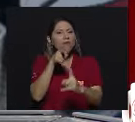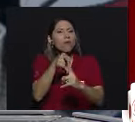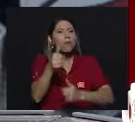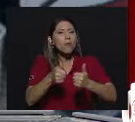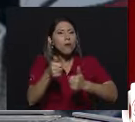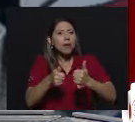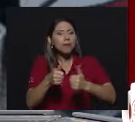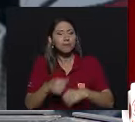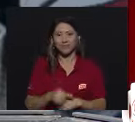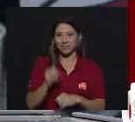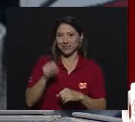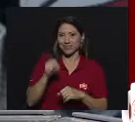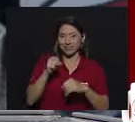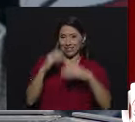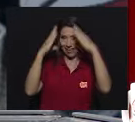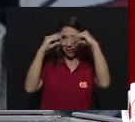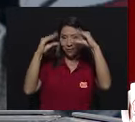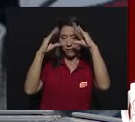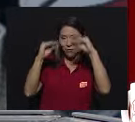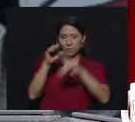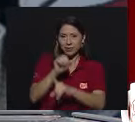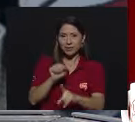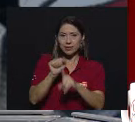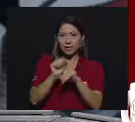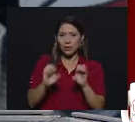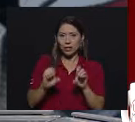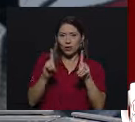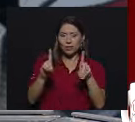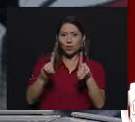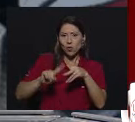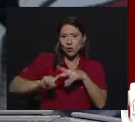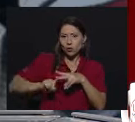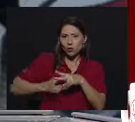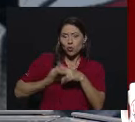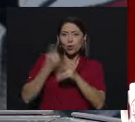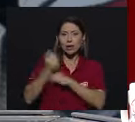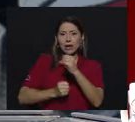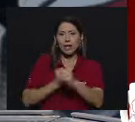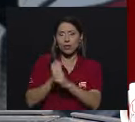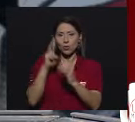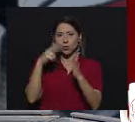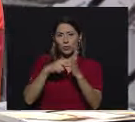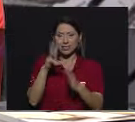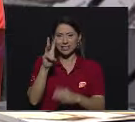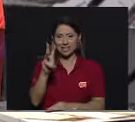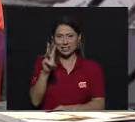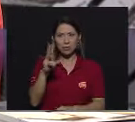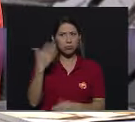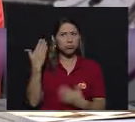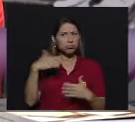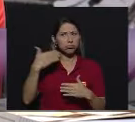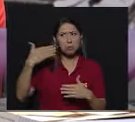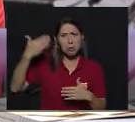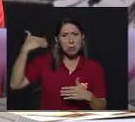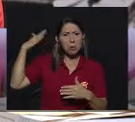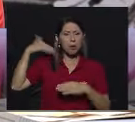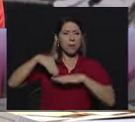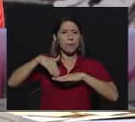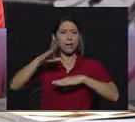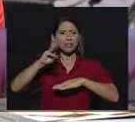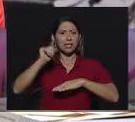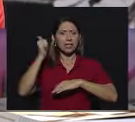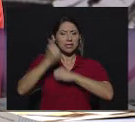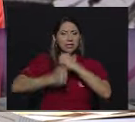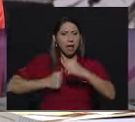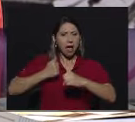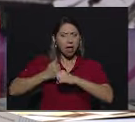que persigue. Sí, el informe del Estado de la Educación surgió en el 2006, hace ya más de 10